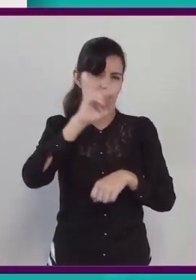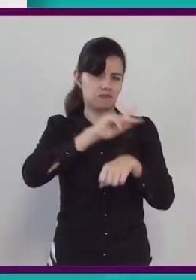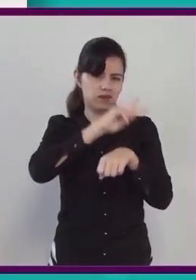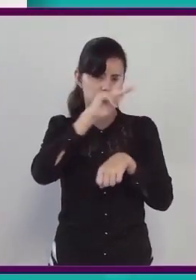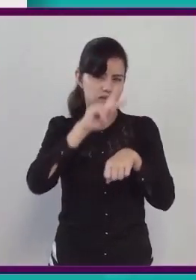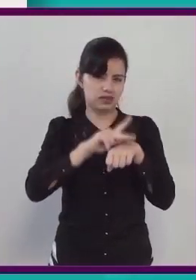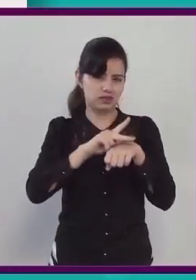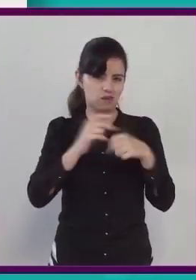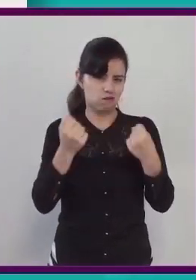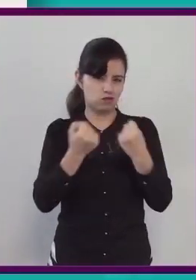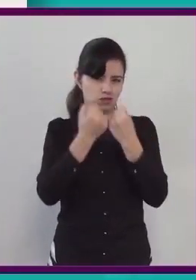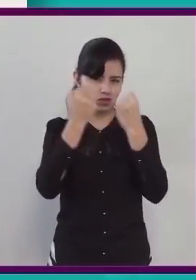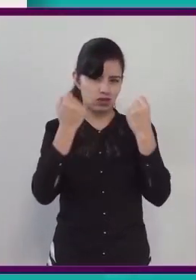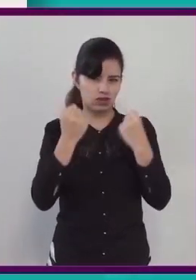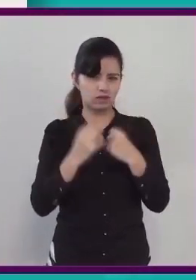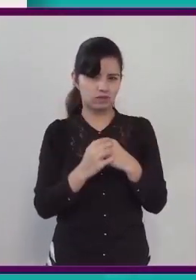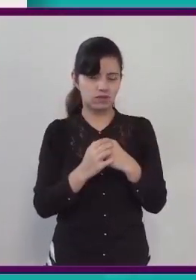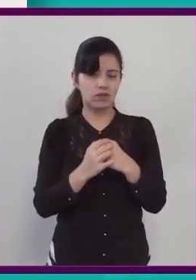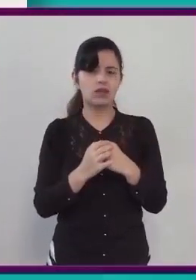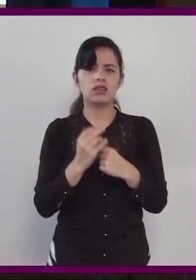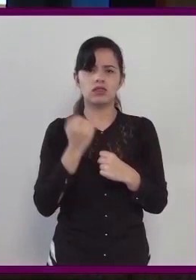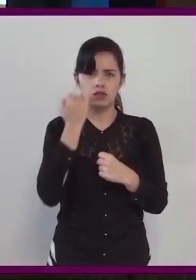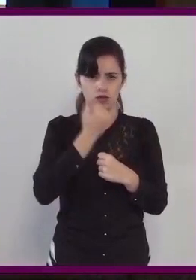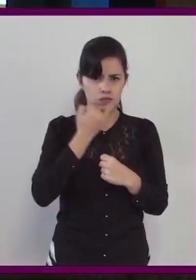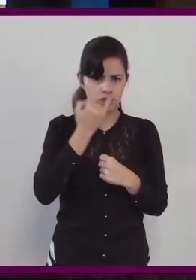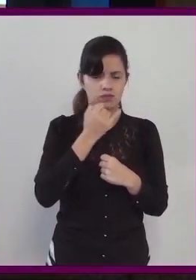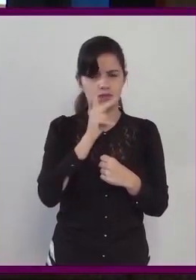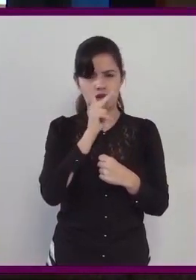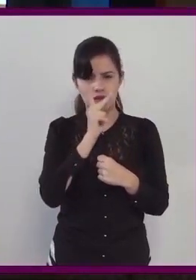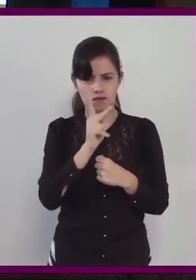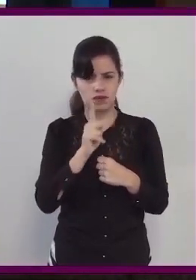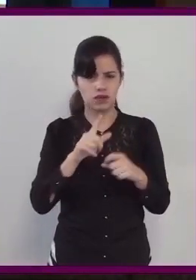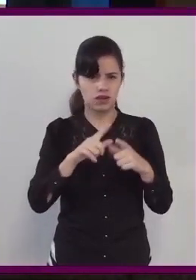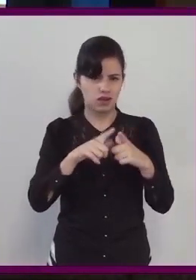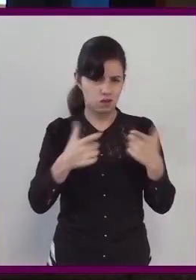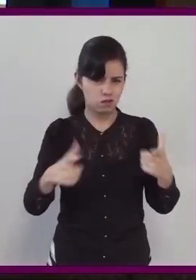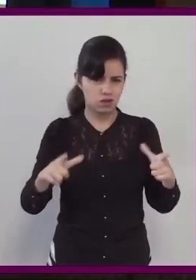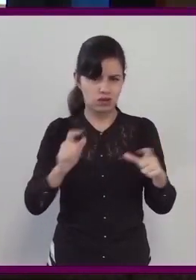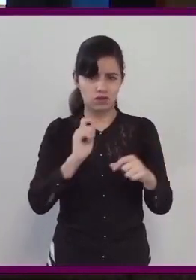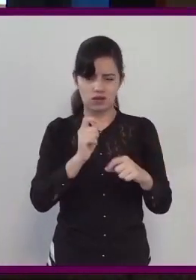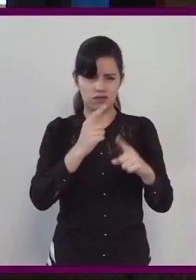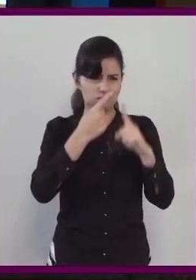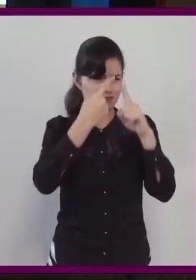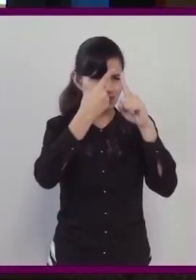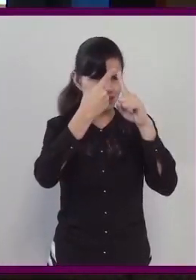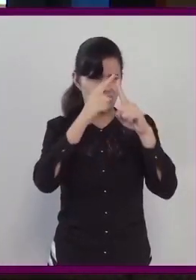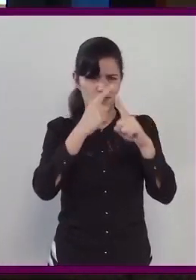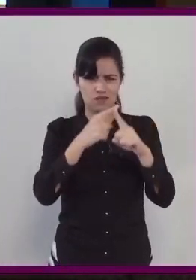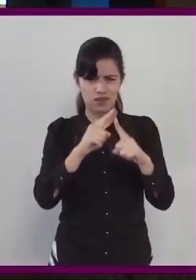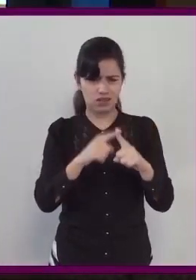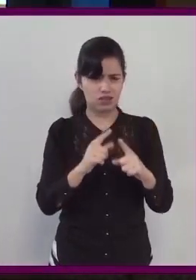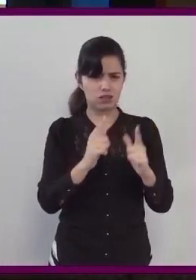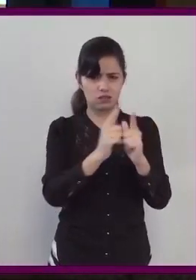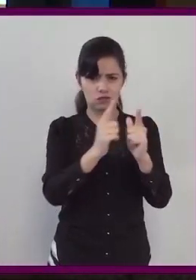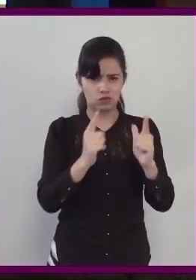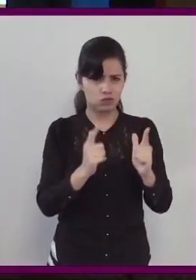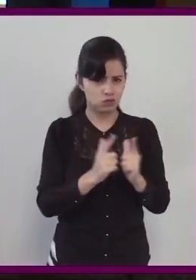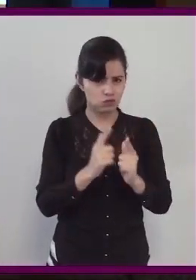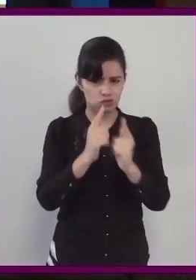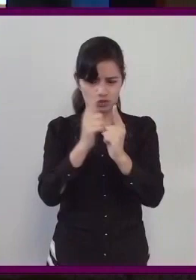en donde estoy ahorita, en el Estado de México, o las culturas que habitan el norte del país, ¿no?